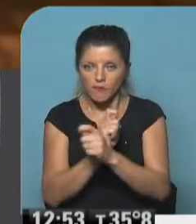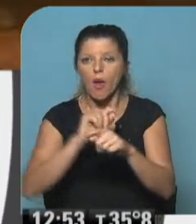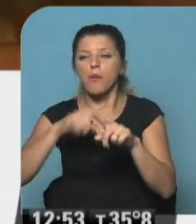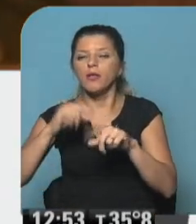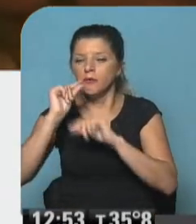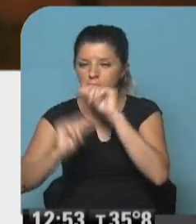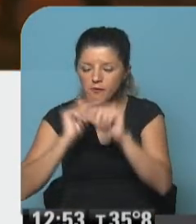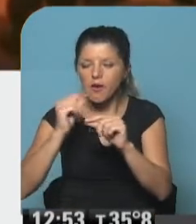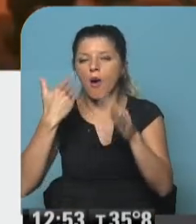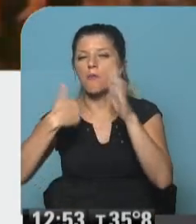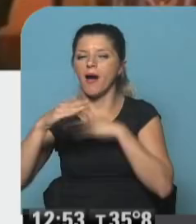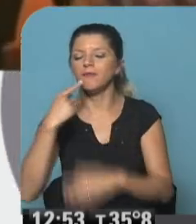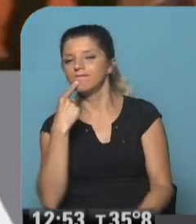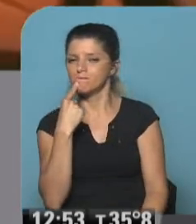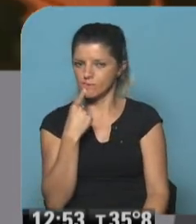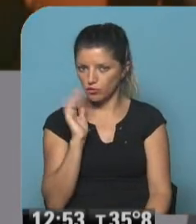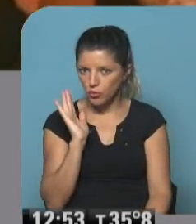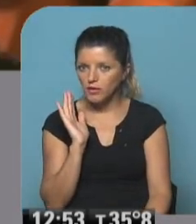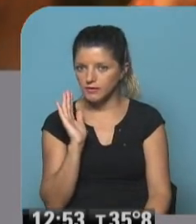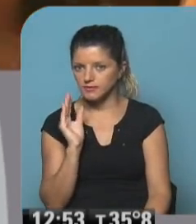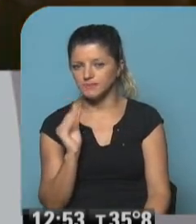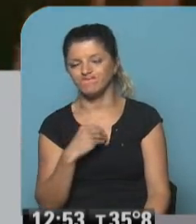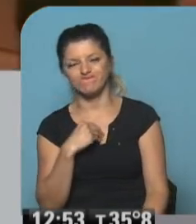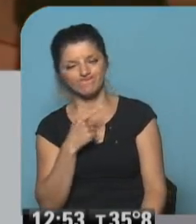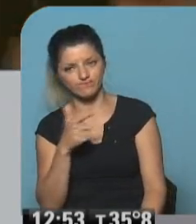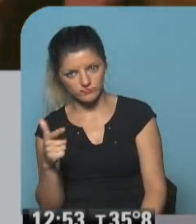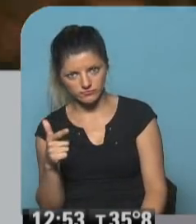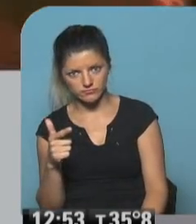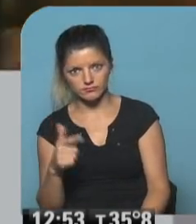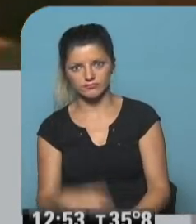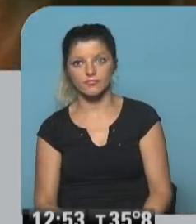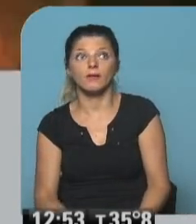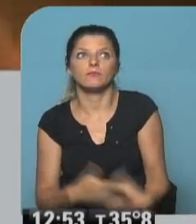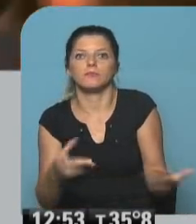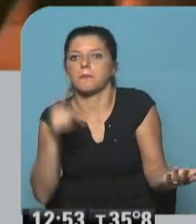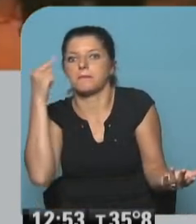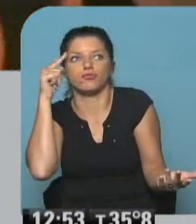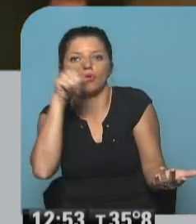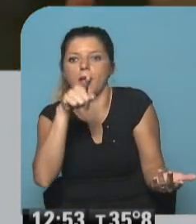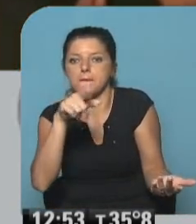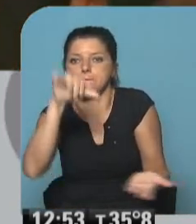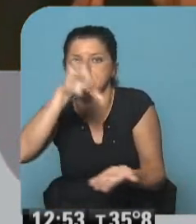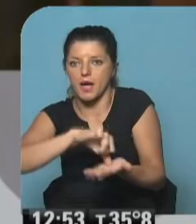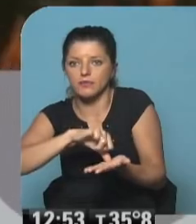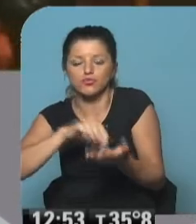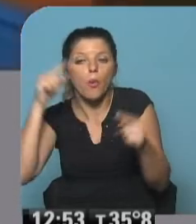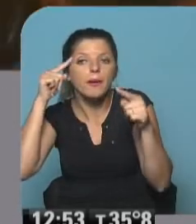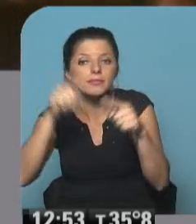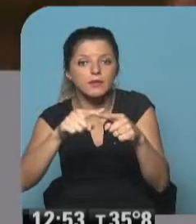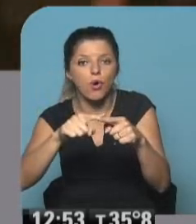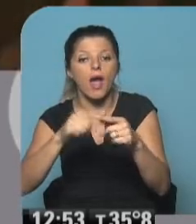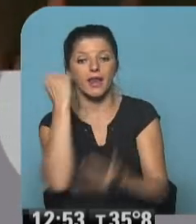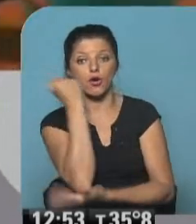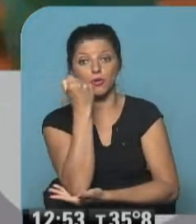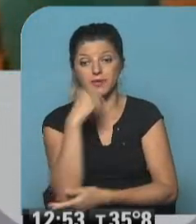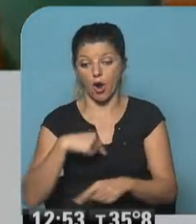más cuestionada. El desafío, digamos, para Perú será mantener las bases de su crecimiento económico,